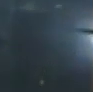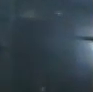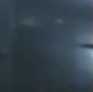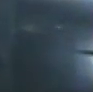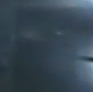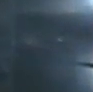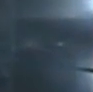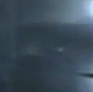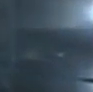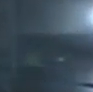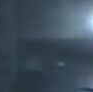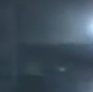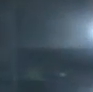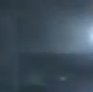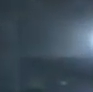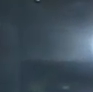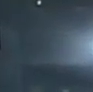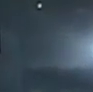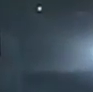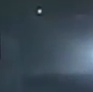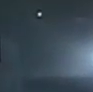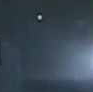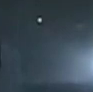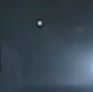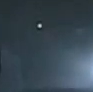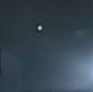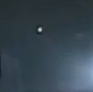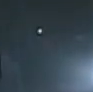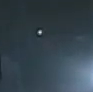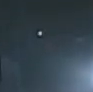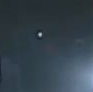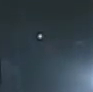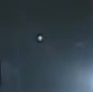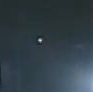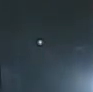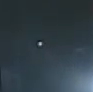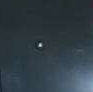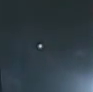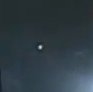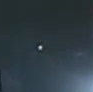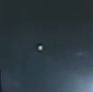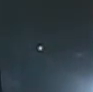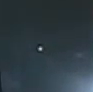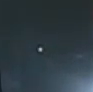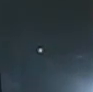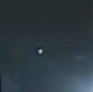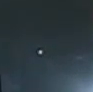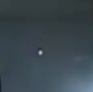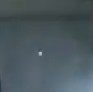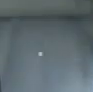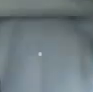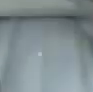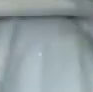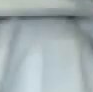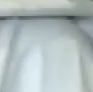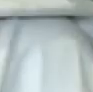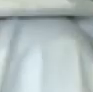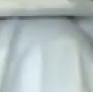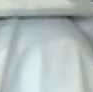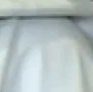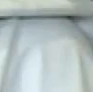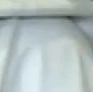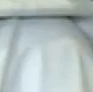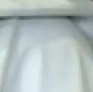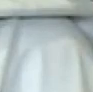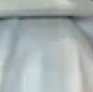Emotivo el acto para rendir homenaje a Juan Germán Rocio que se realiza a esta hora en el Panteón Nacional, un acto de